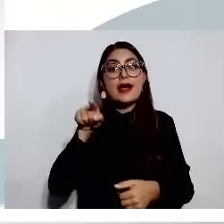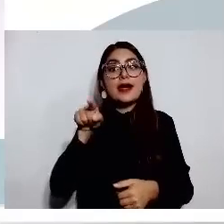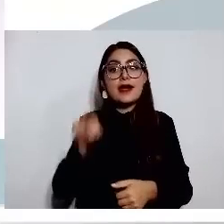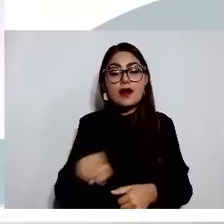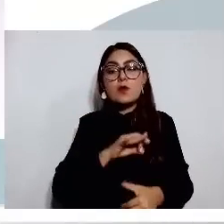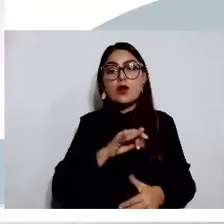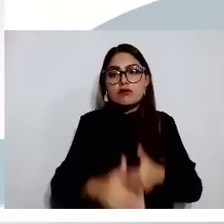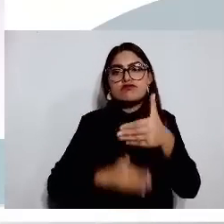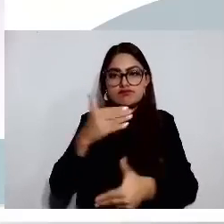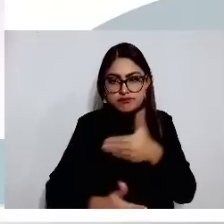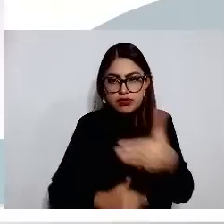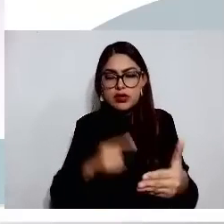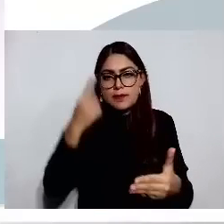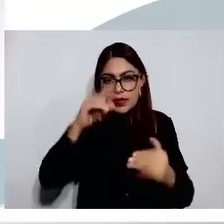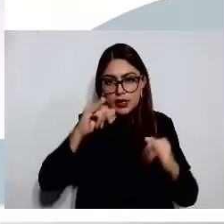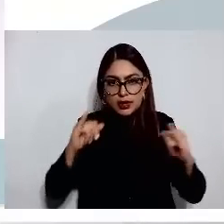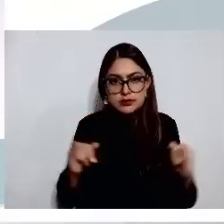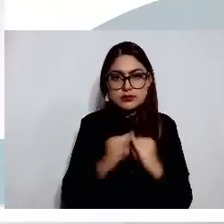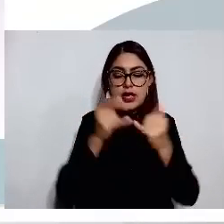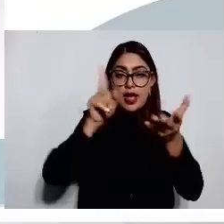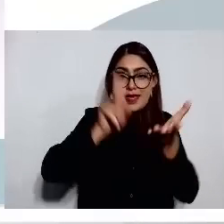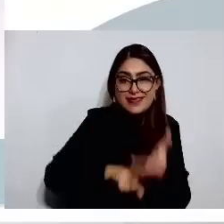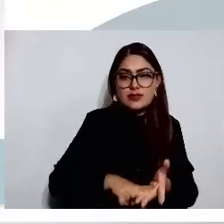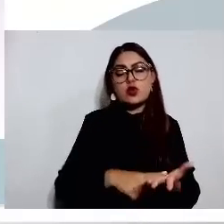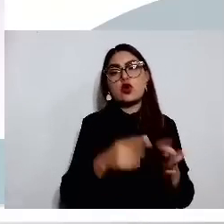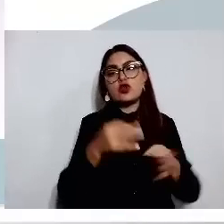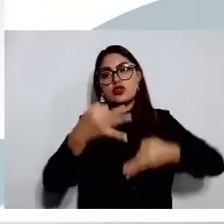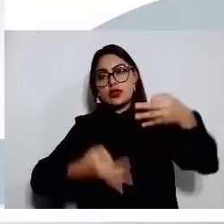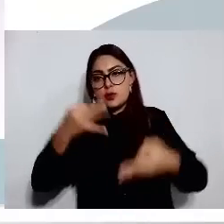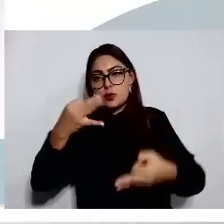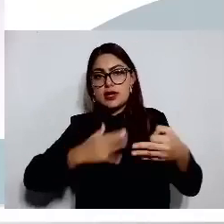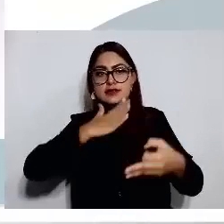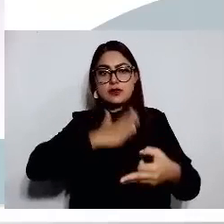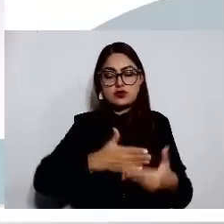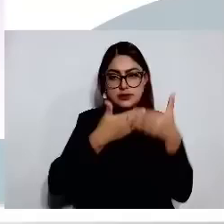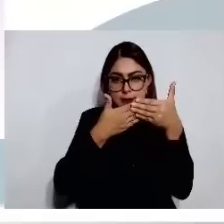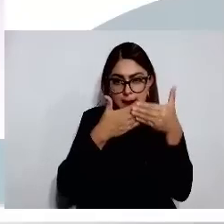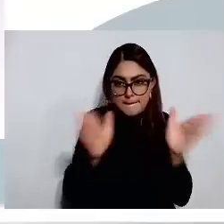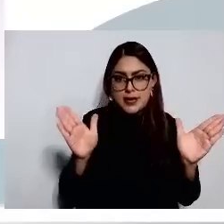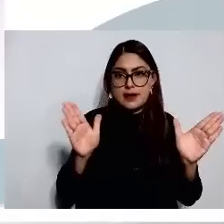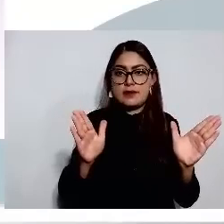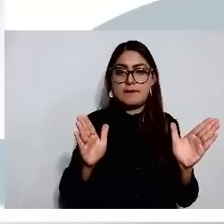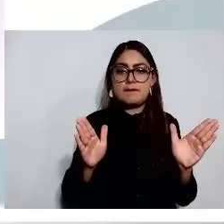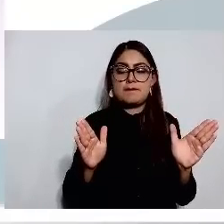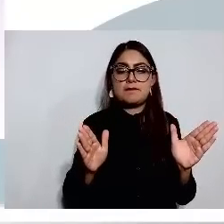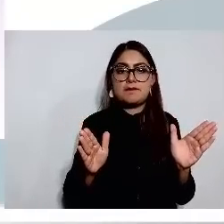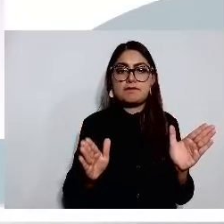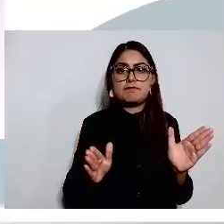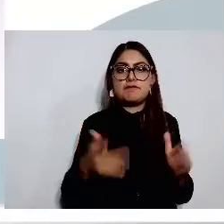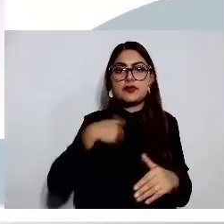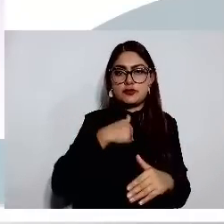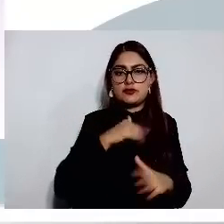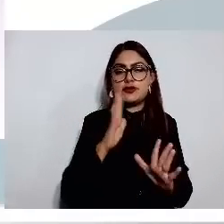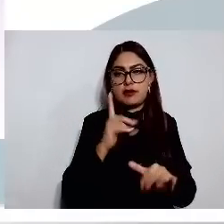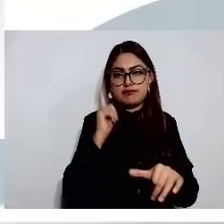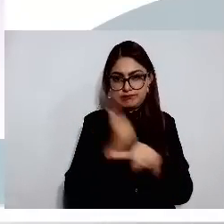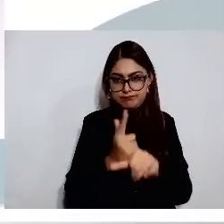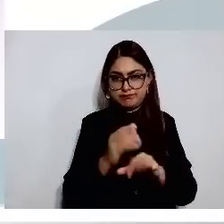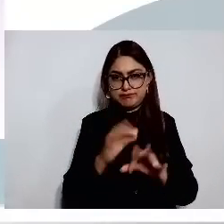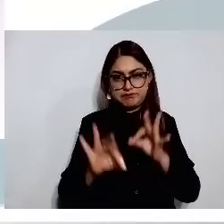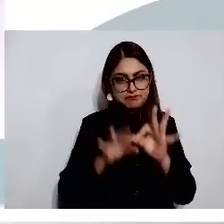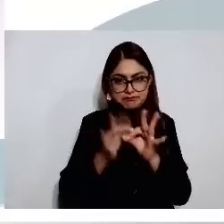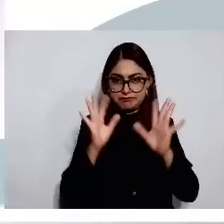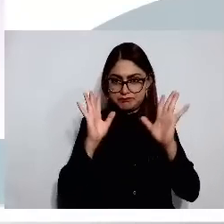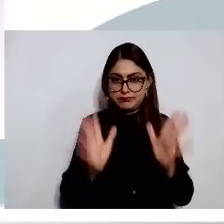institucionalización en sus tribunales de la justicia abierta. Ya tenemos el diagnóstico. Importante decir que el diagnóstico